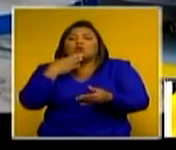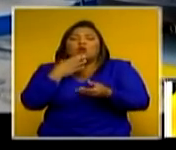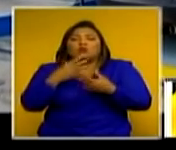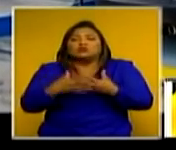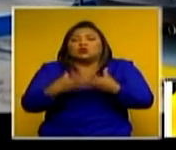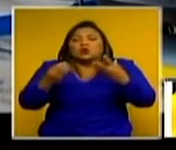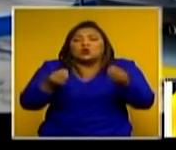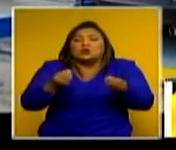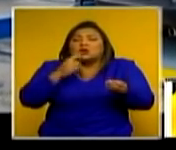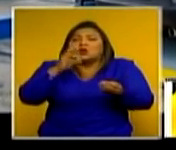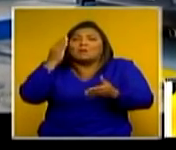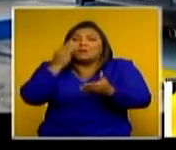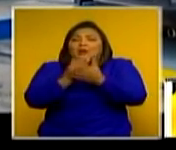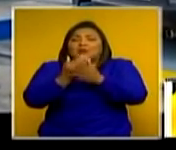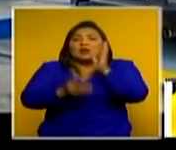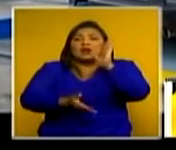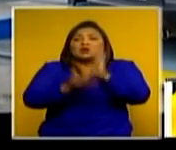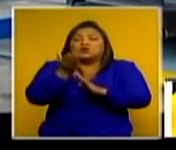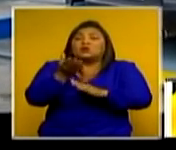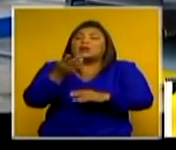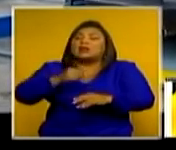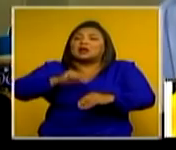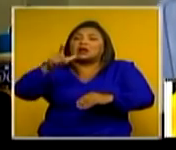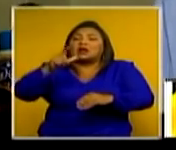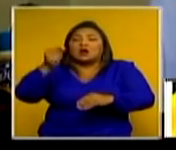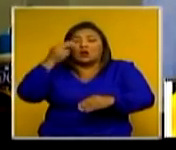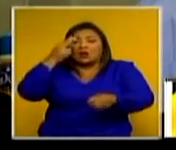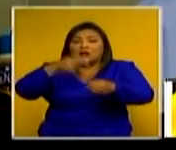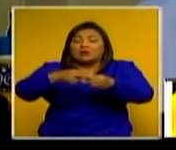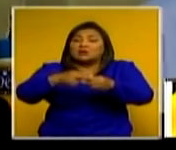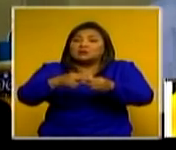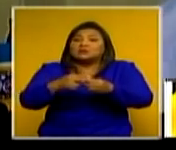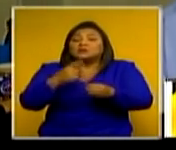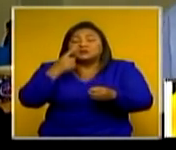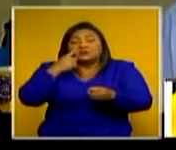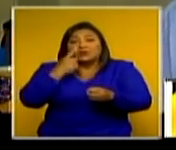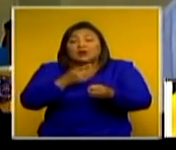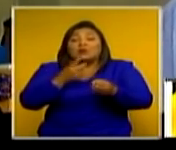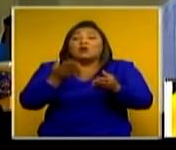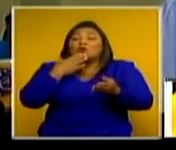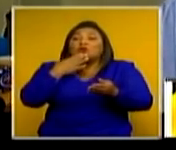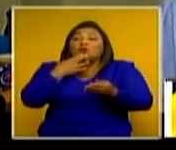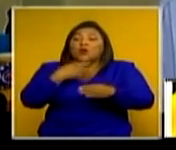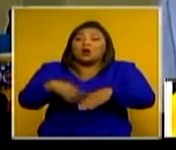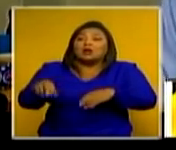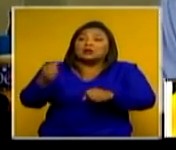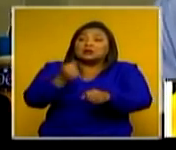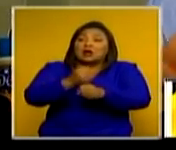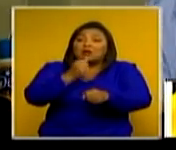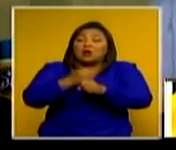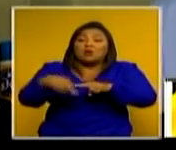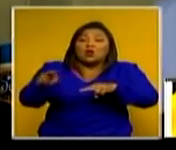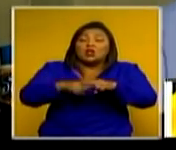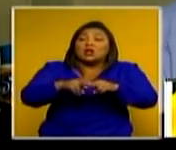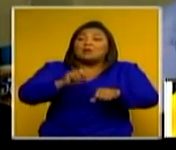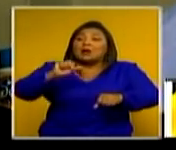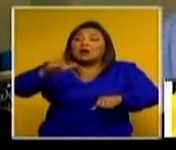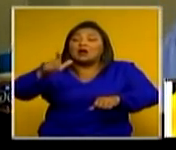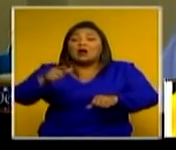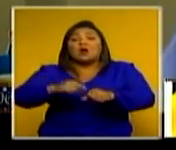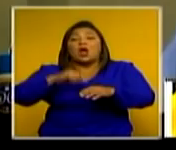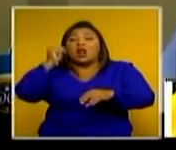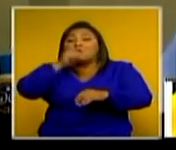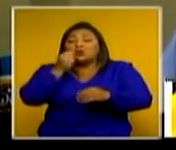el incremento si sube el combustible imagínense ustedes no tan solo que subiría la carrera sube todos mis queridos amigos sube hasta el almuerzo suela sube